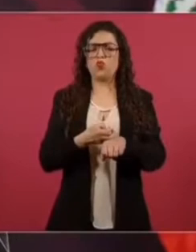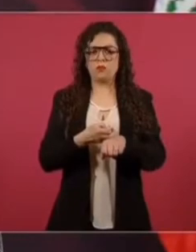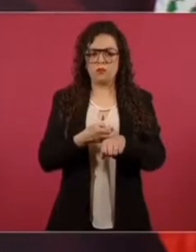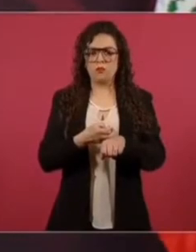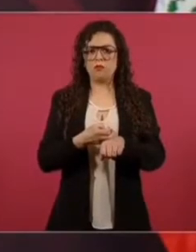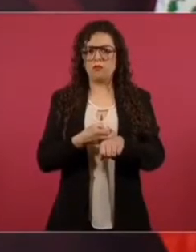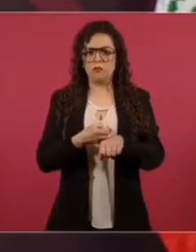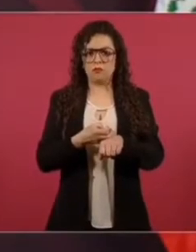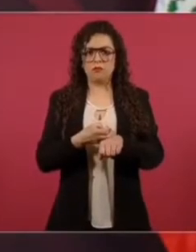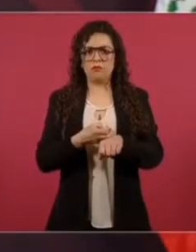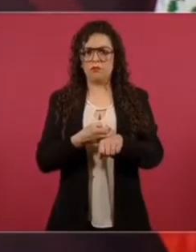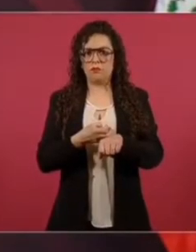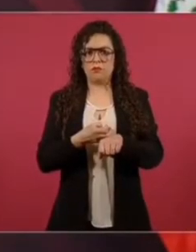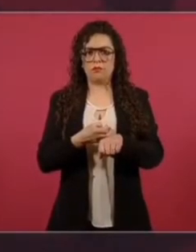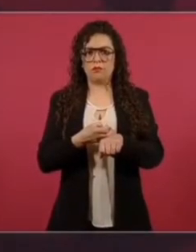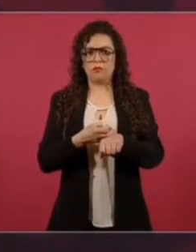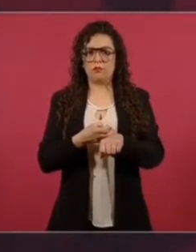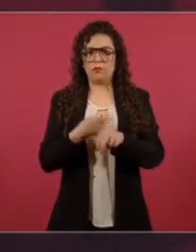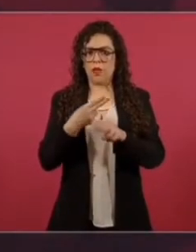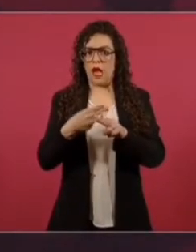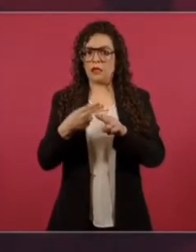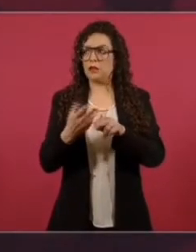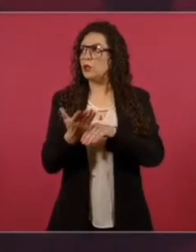día y noche?